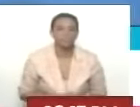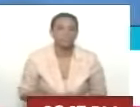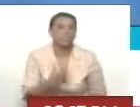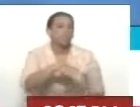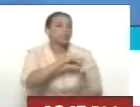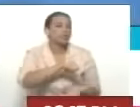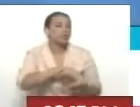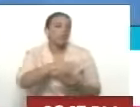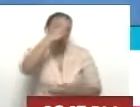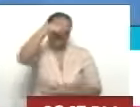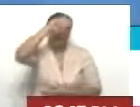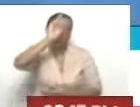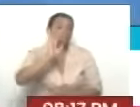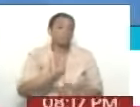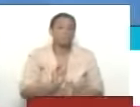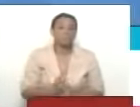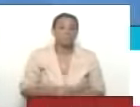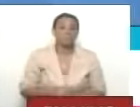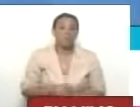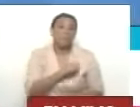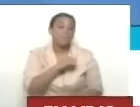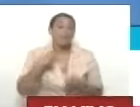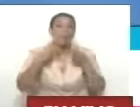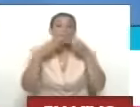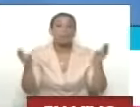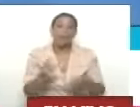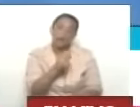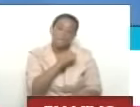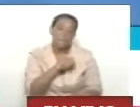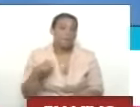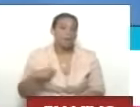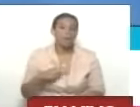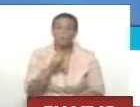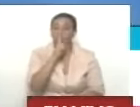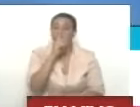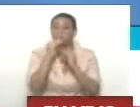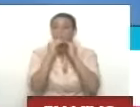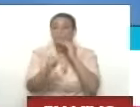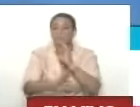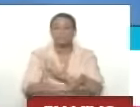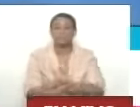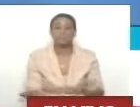¿Dónde? En México. Privado o público, privado, que nadie se entera.